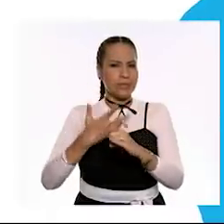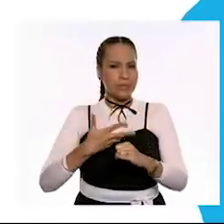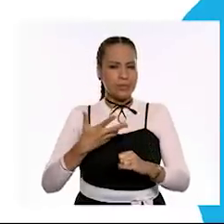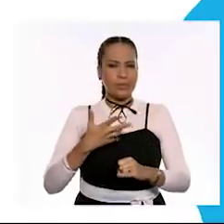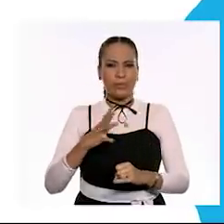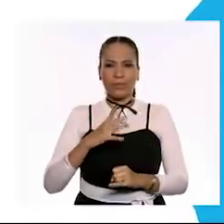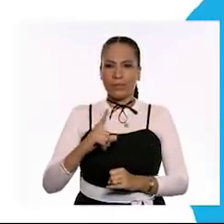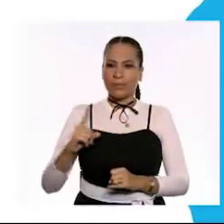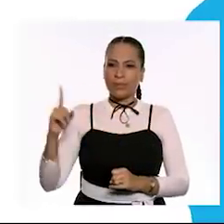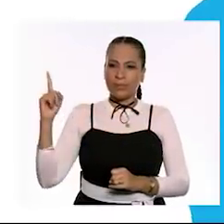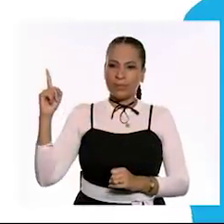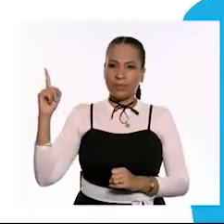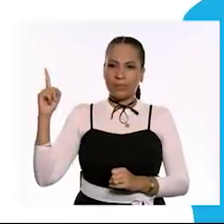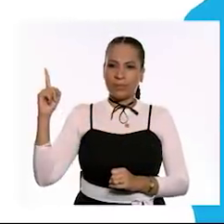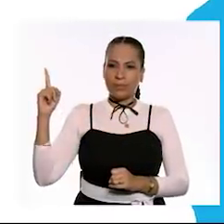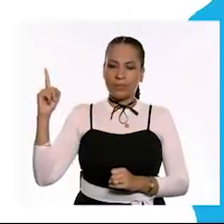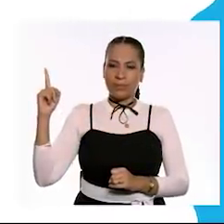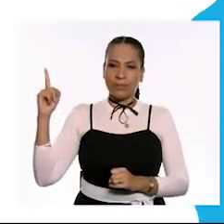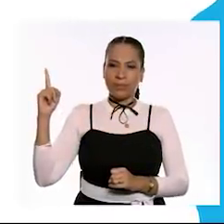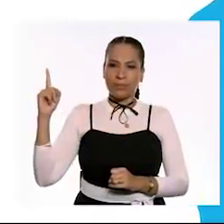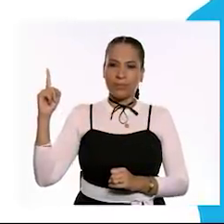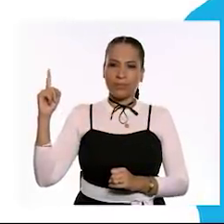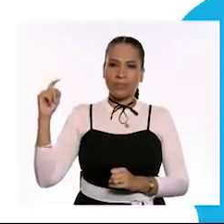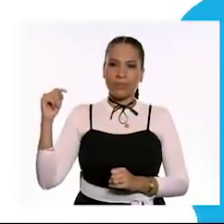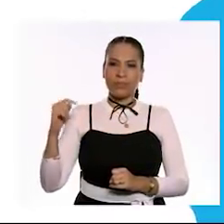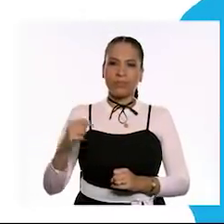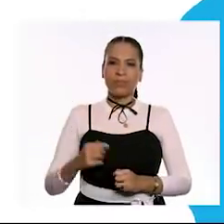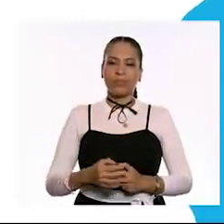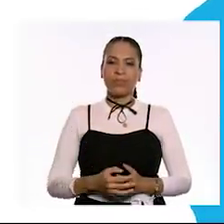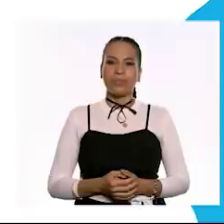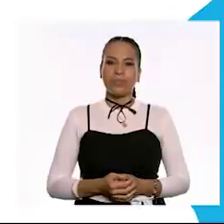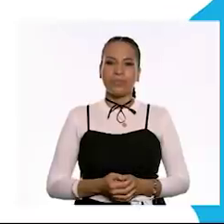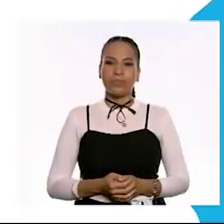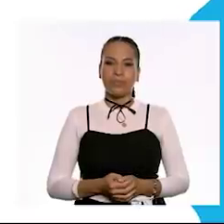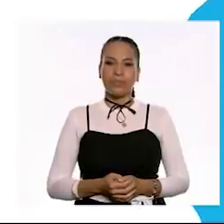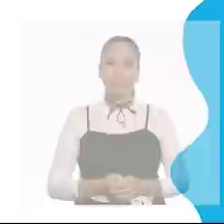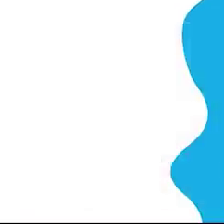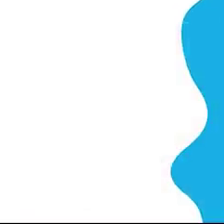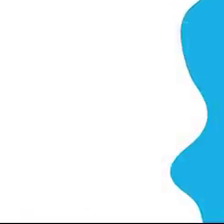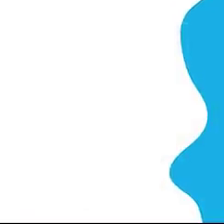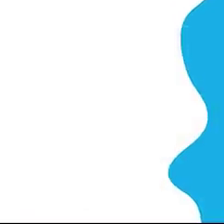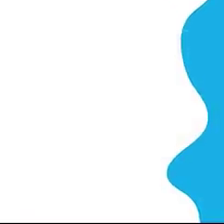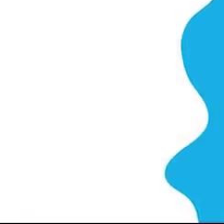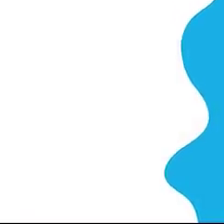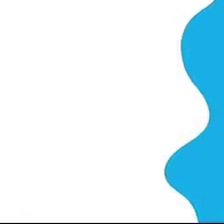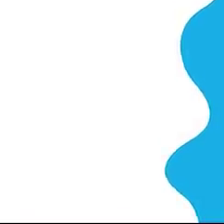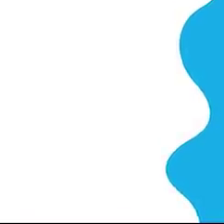aprendeencasa.cep.gob.mx.